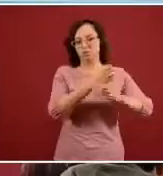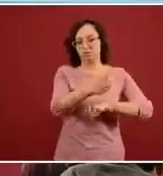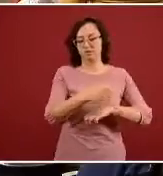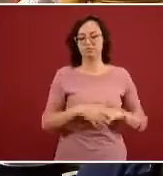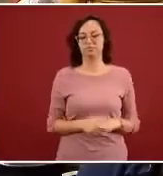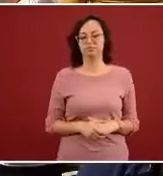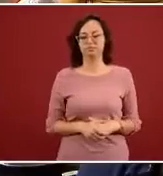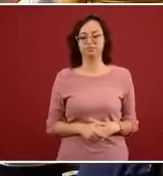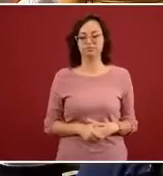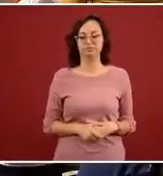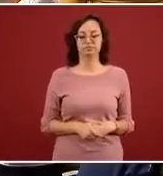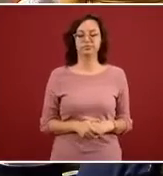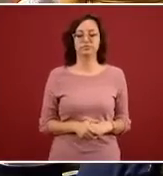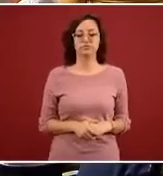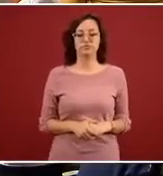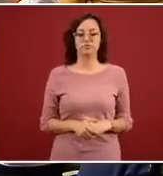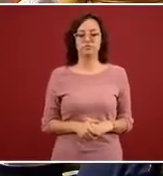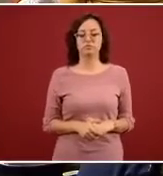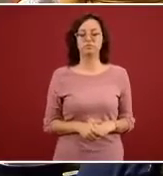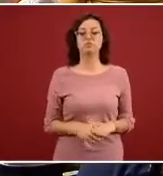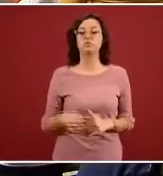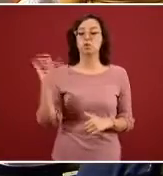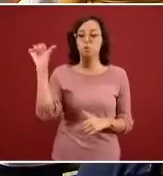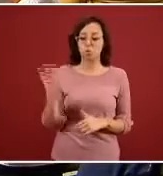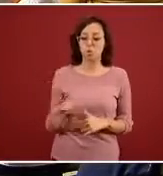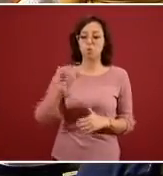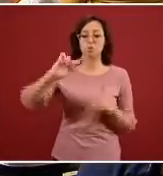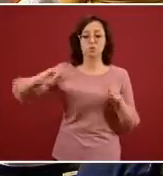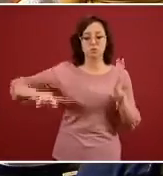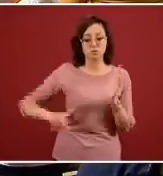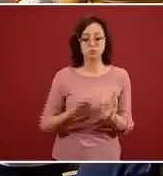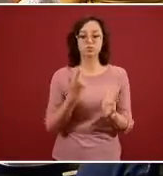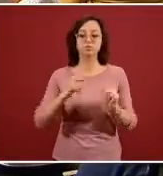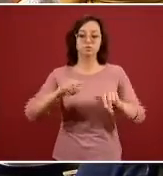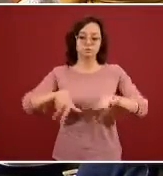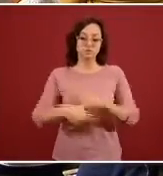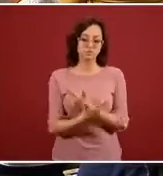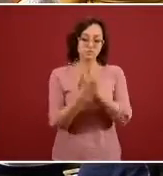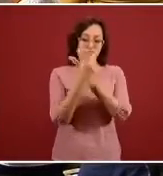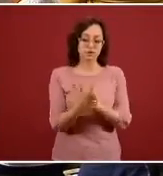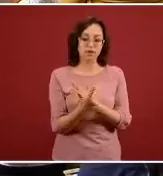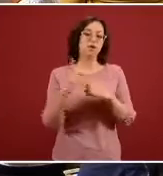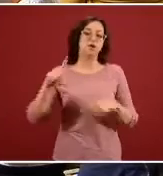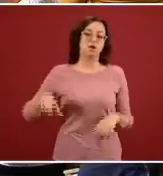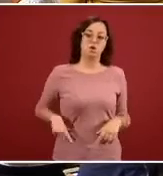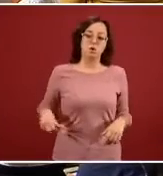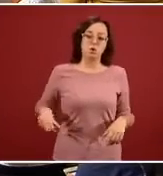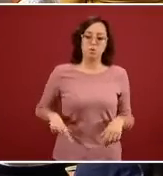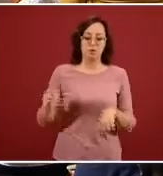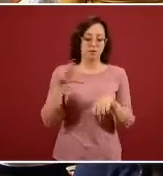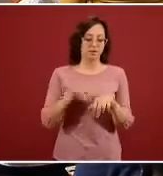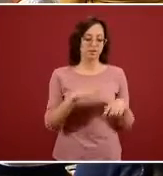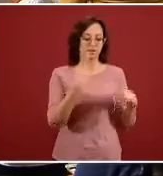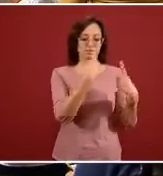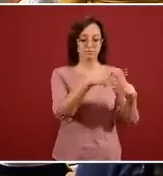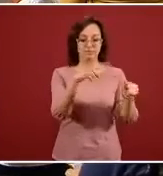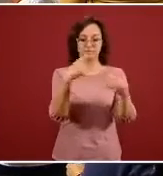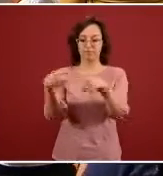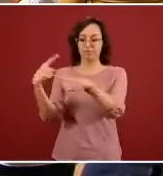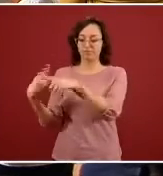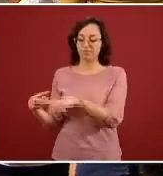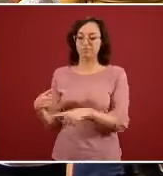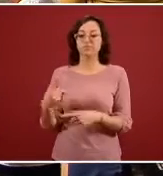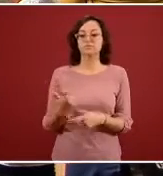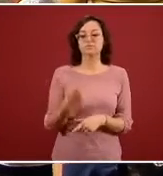cierto, hoy tuvimos una nueva videoconferencia con los gobernadores, en este caso fue con los de la región